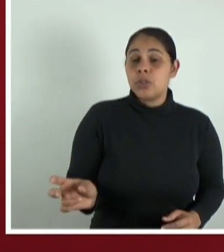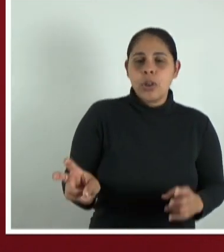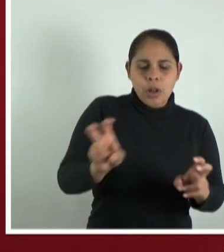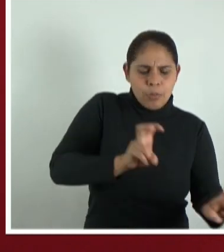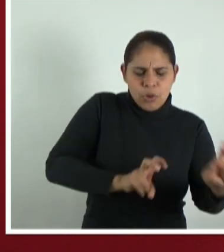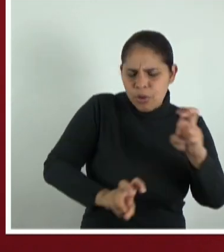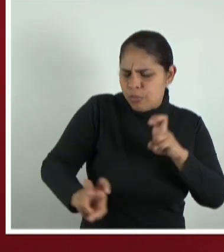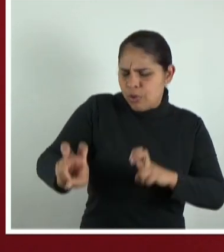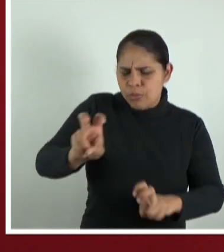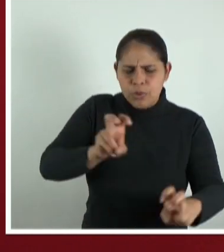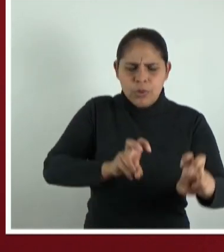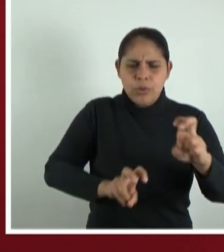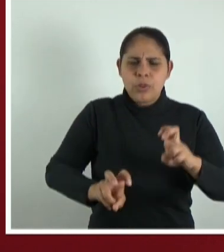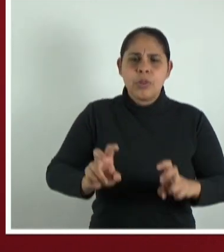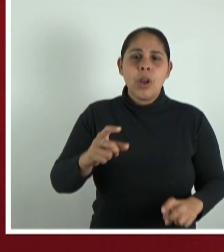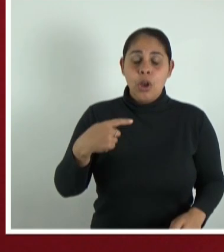le prometo una cosa.